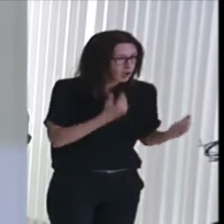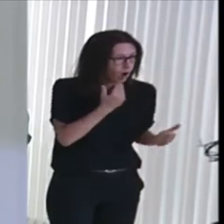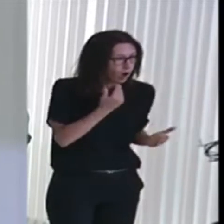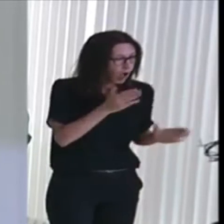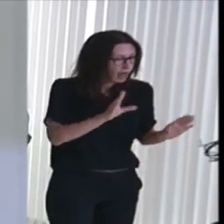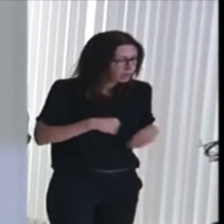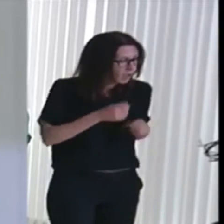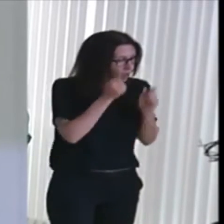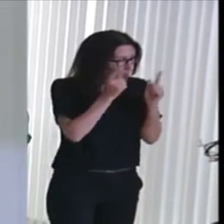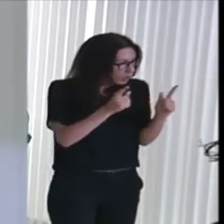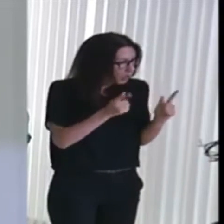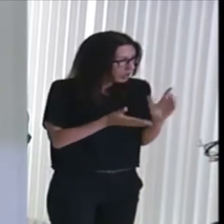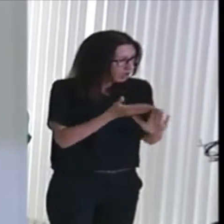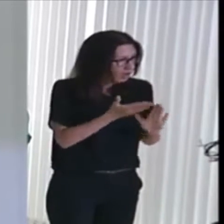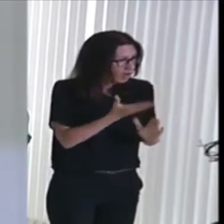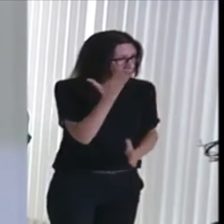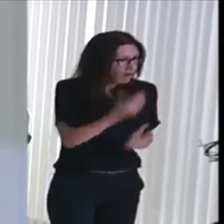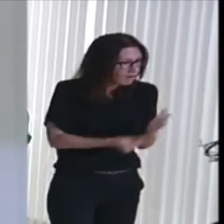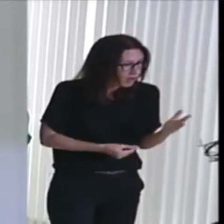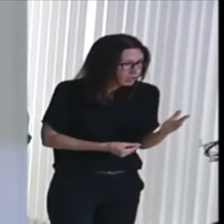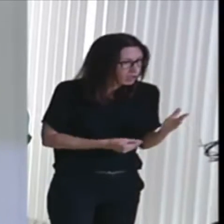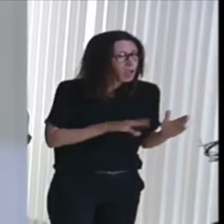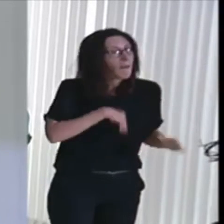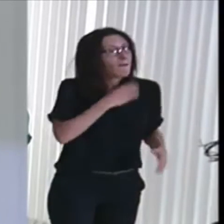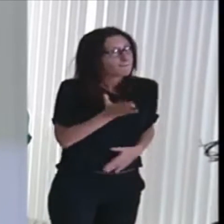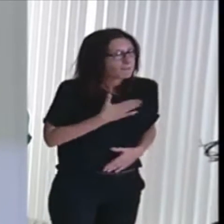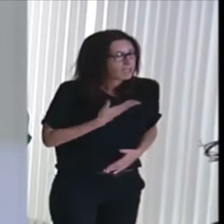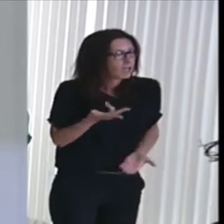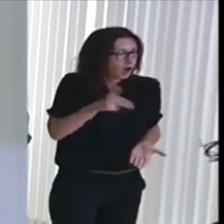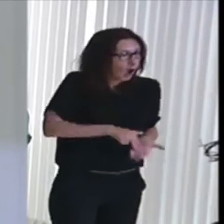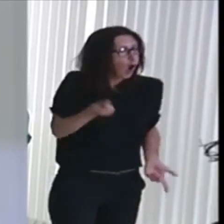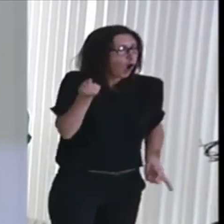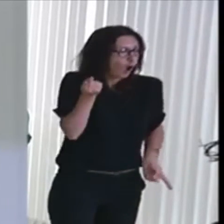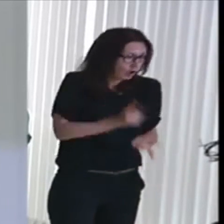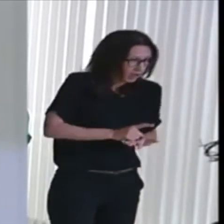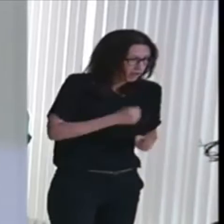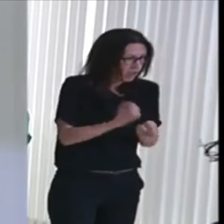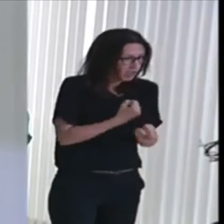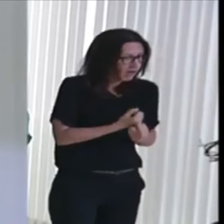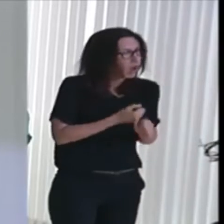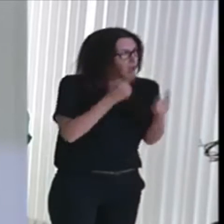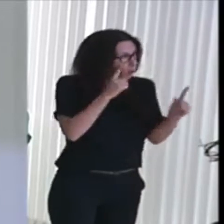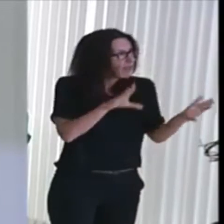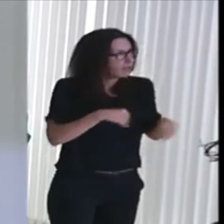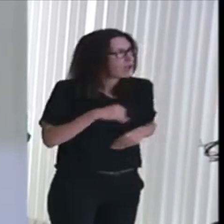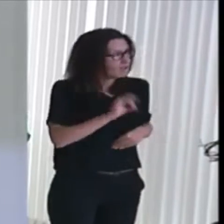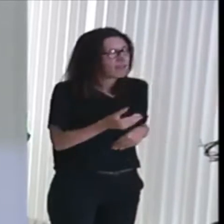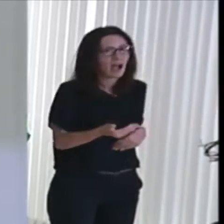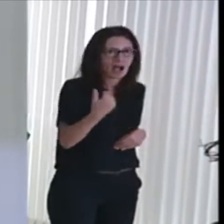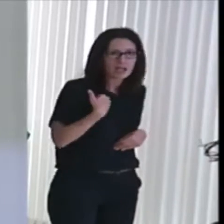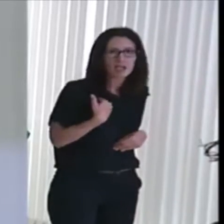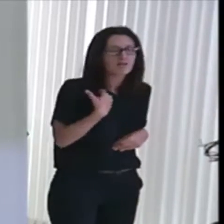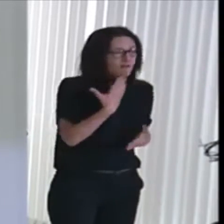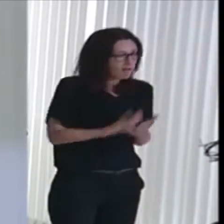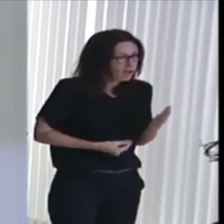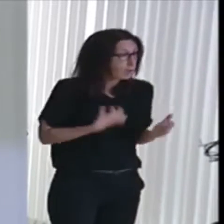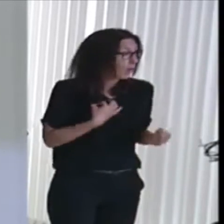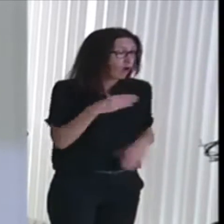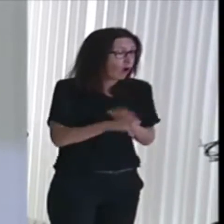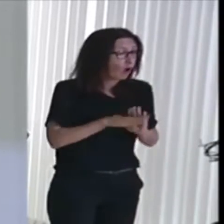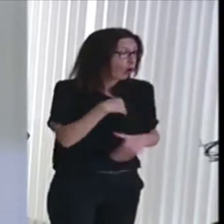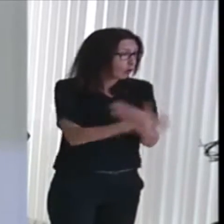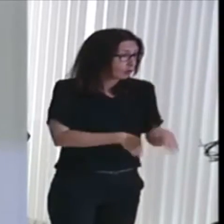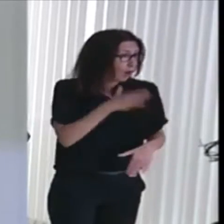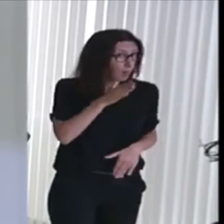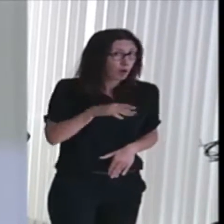das cuenta de que te estás equivocando, y levantarte al día siguiente y decir, es que me he equivocado, pero que tengo que seguir porque nadie me va a sacar a